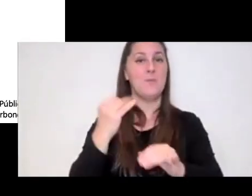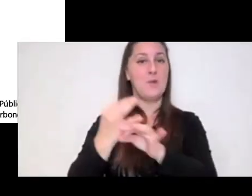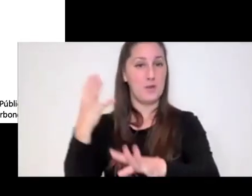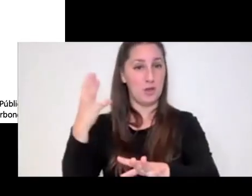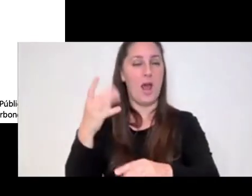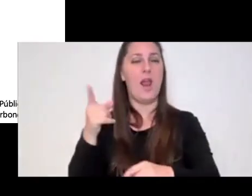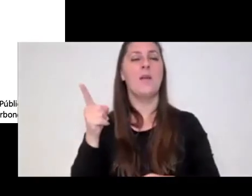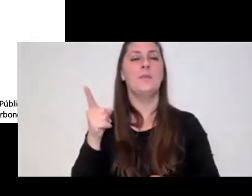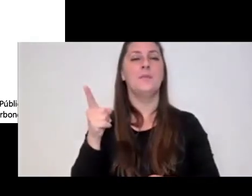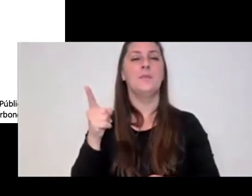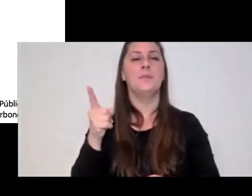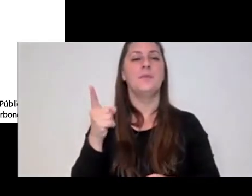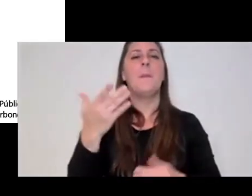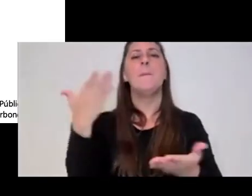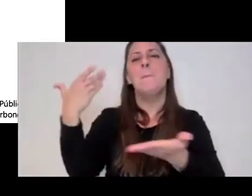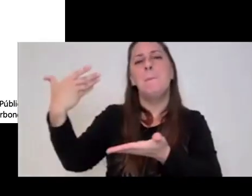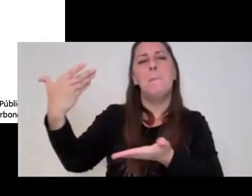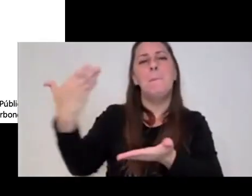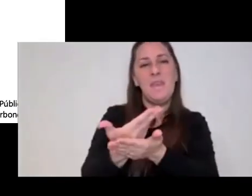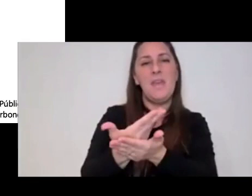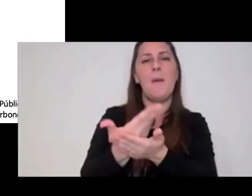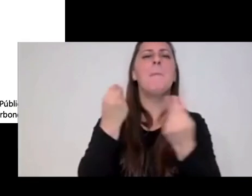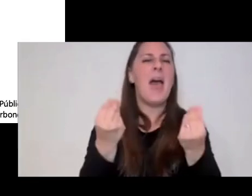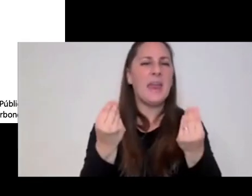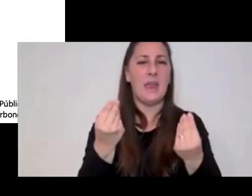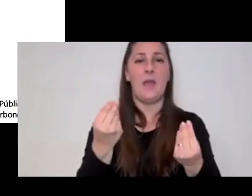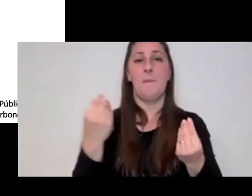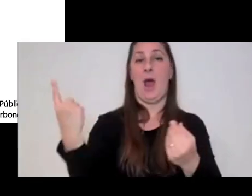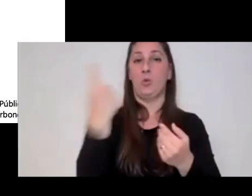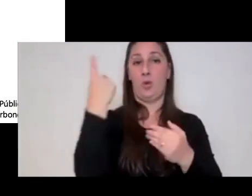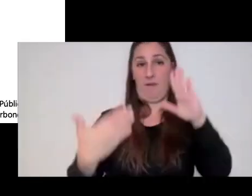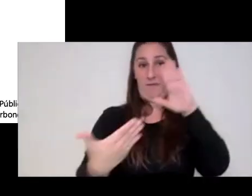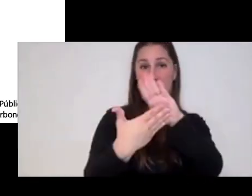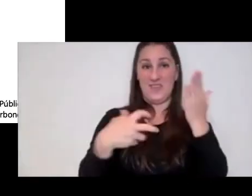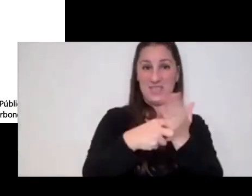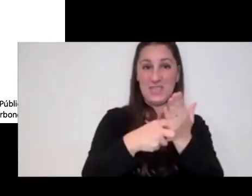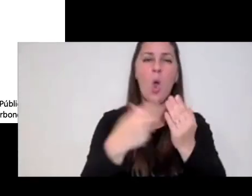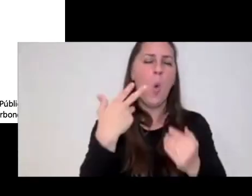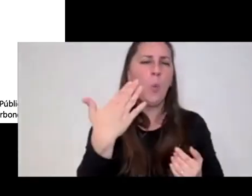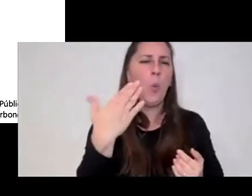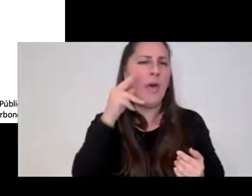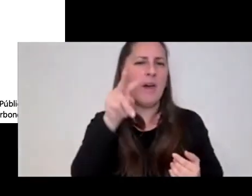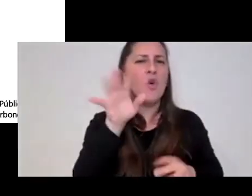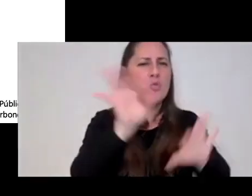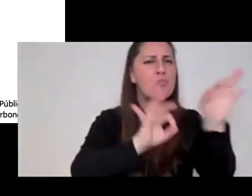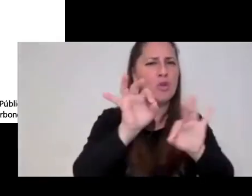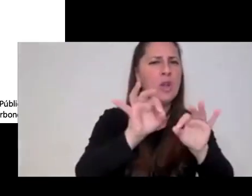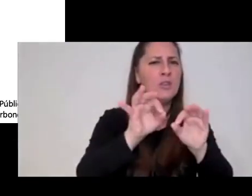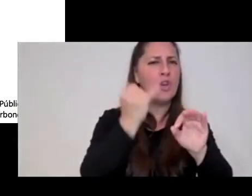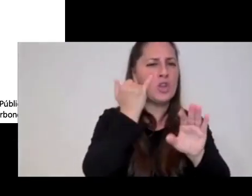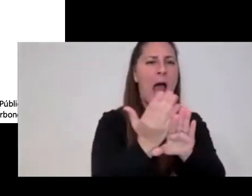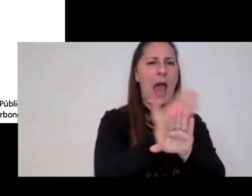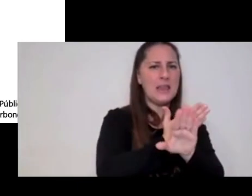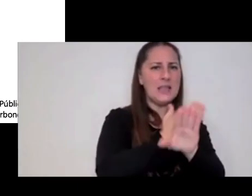es requerido a los efectos de que la autoridad fiscal pueda conocer si el proyecto había iniciado o no antes de la fecha